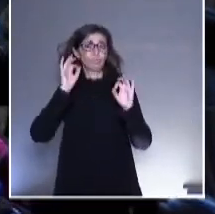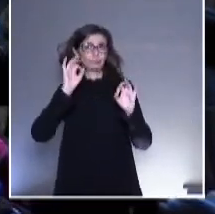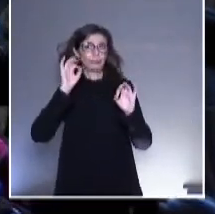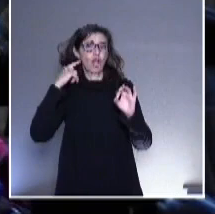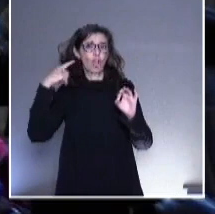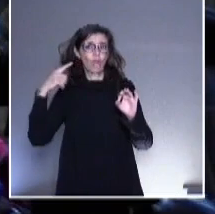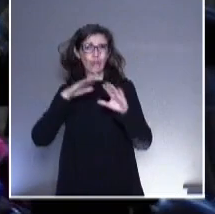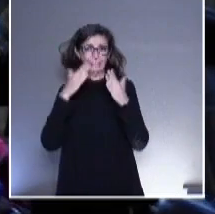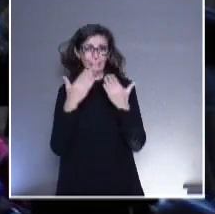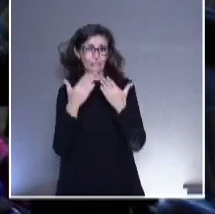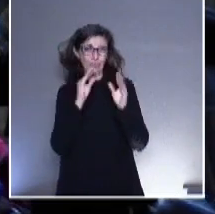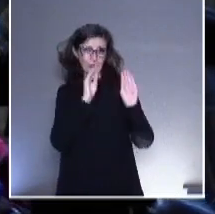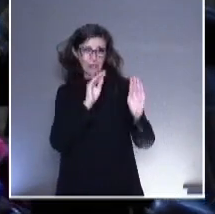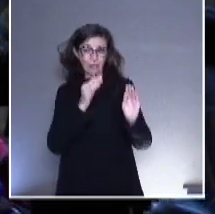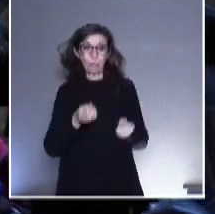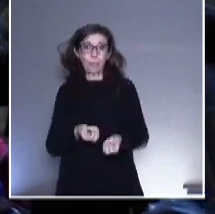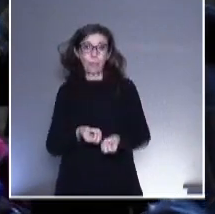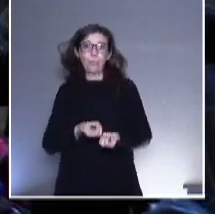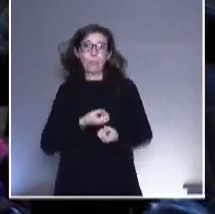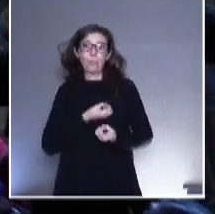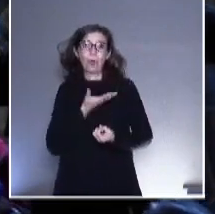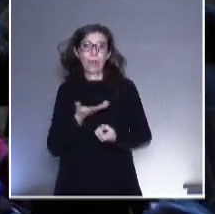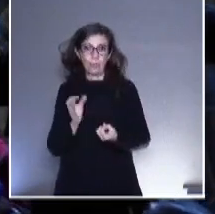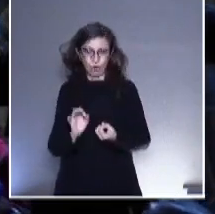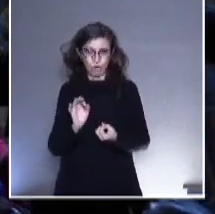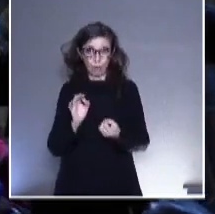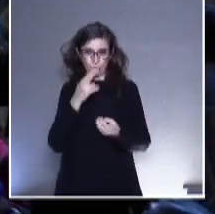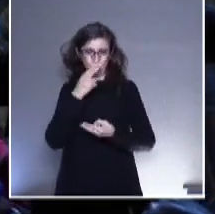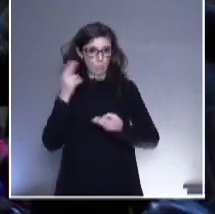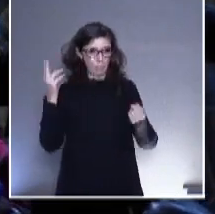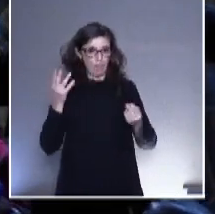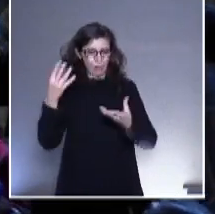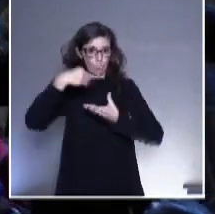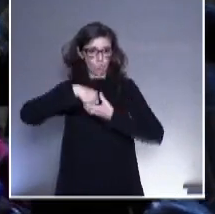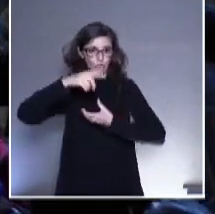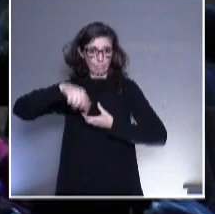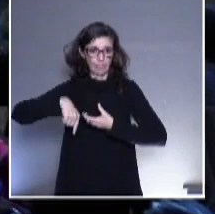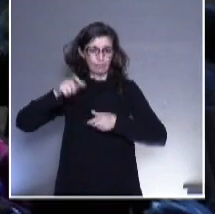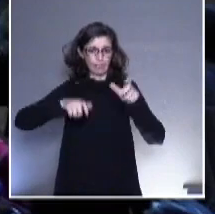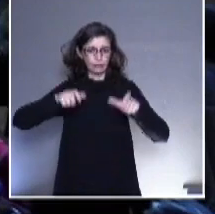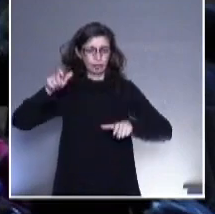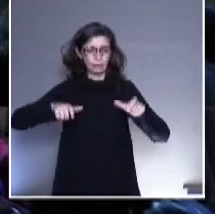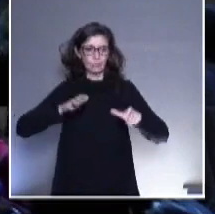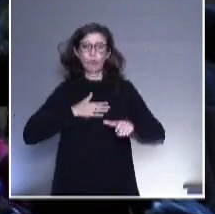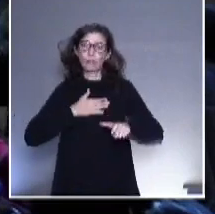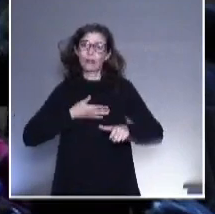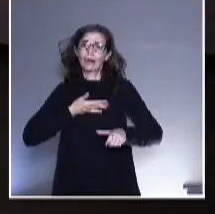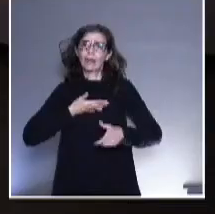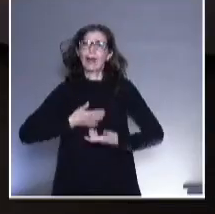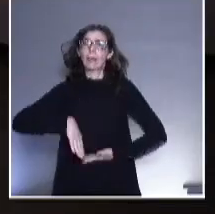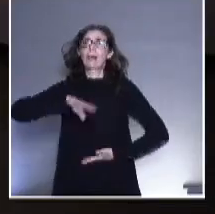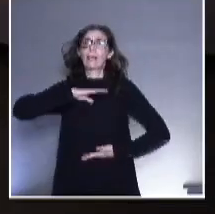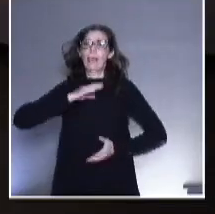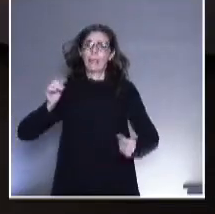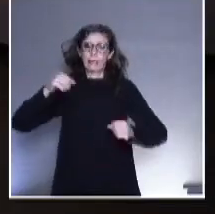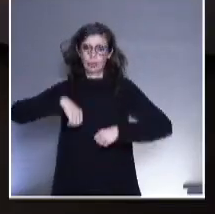vocación pública, incluyendo naturalmente los miembros que venían de empresas privadas. Personas con capacidad de decisión, esto es